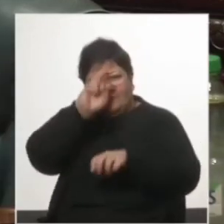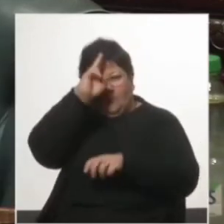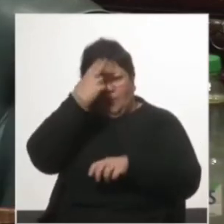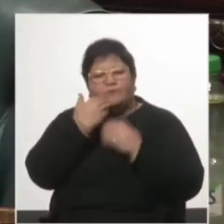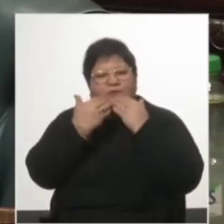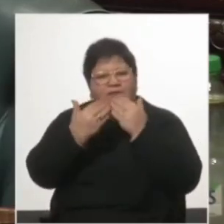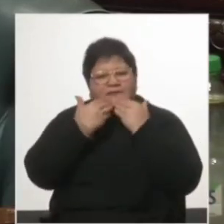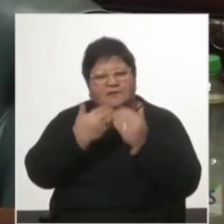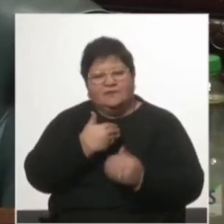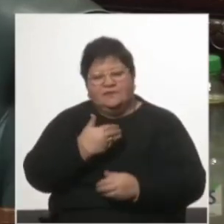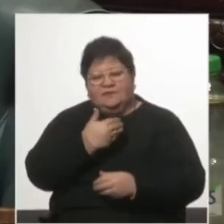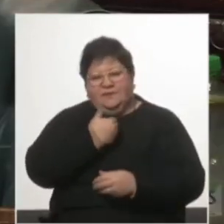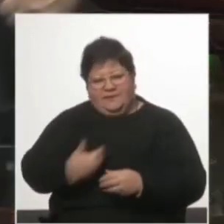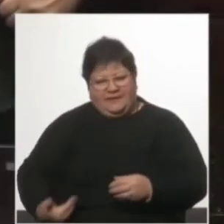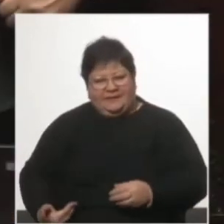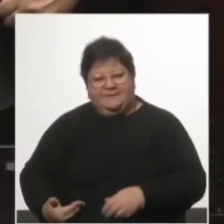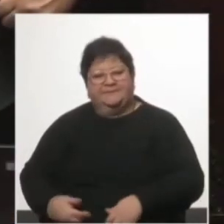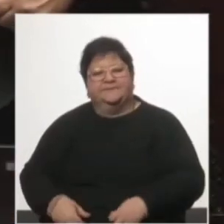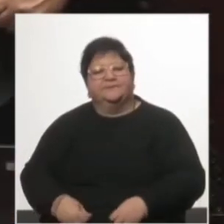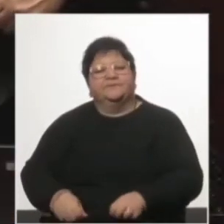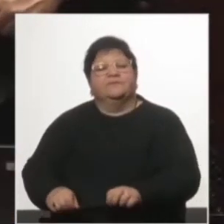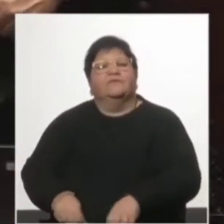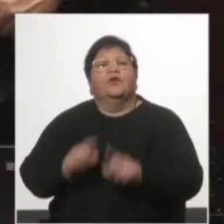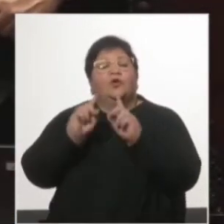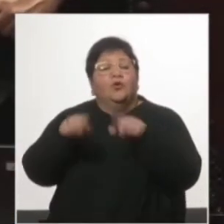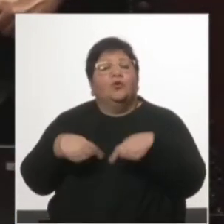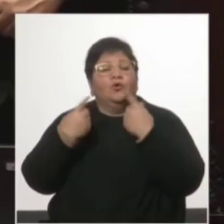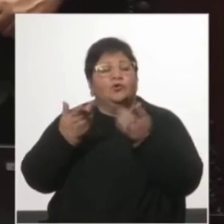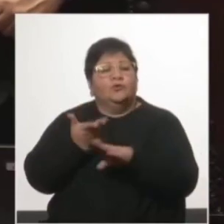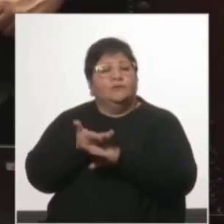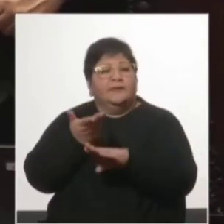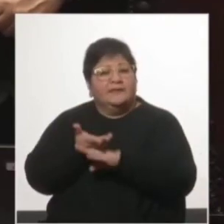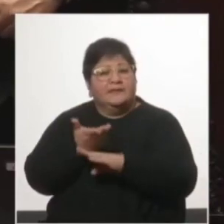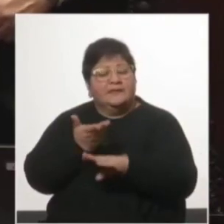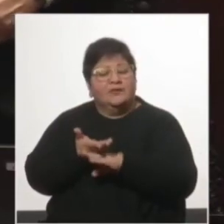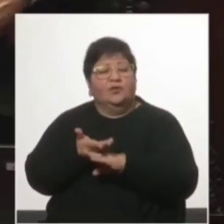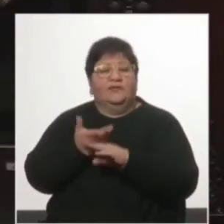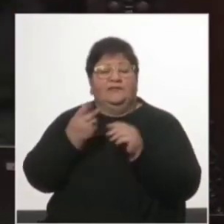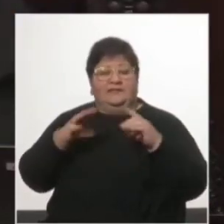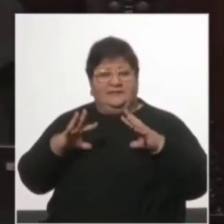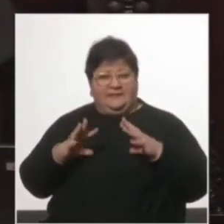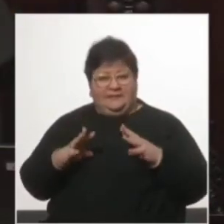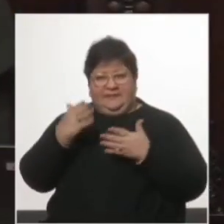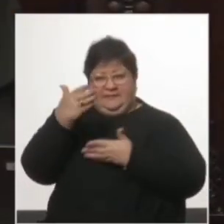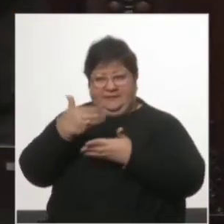presidente. Dese cuenta de otra solicitud de licencia llegada a la mesa.